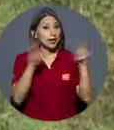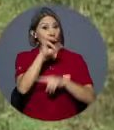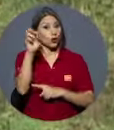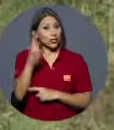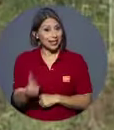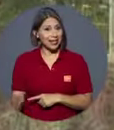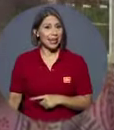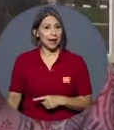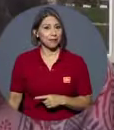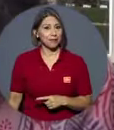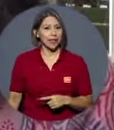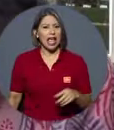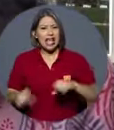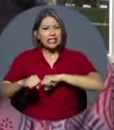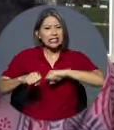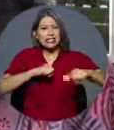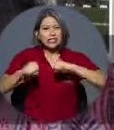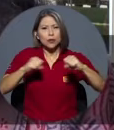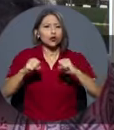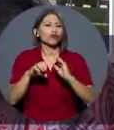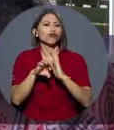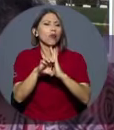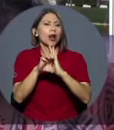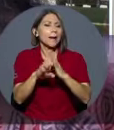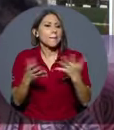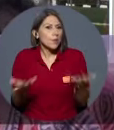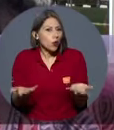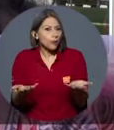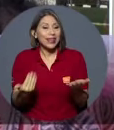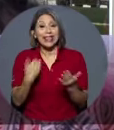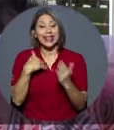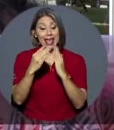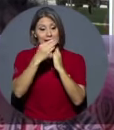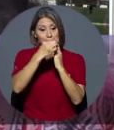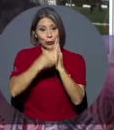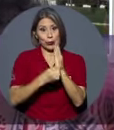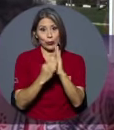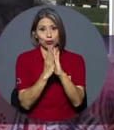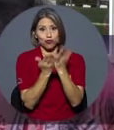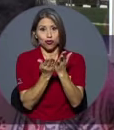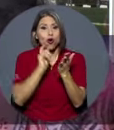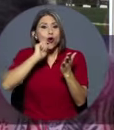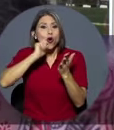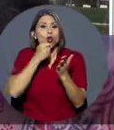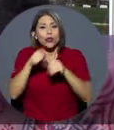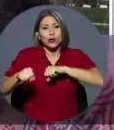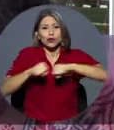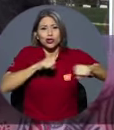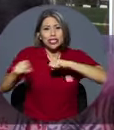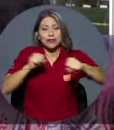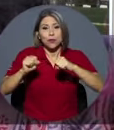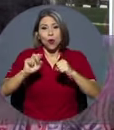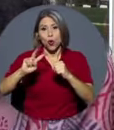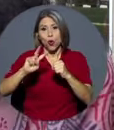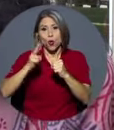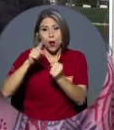Pero Costa Rica tiene, en términos de sismos, por ejemplo, el Código Sísmico en su cuarta